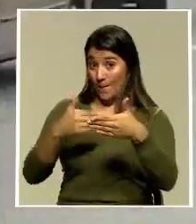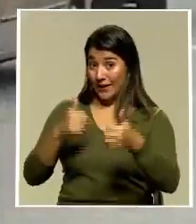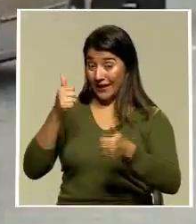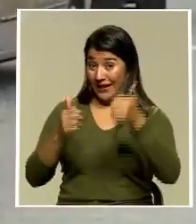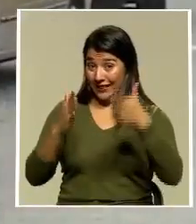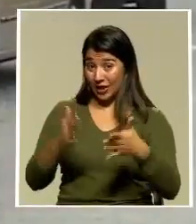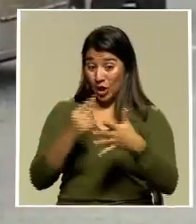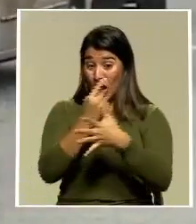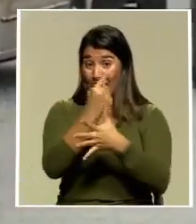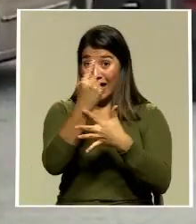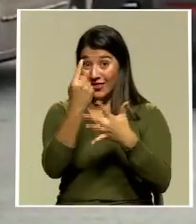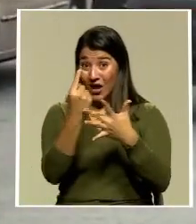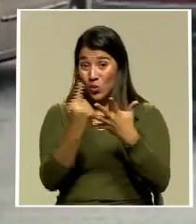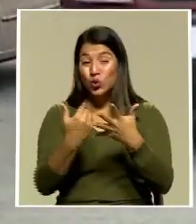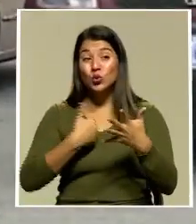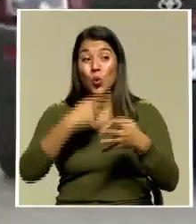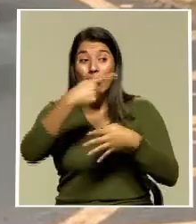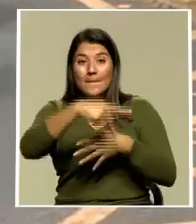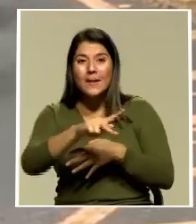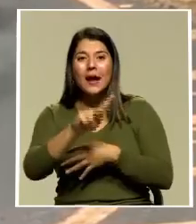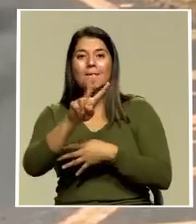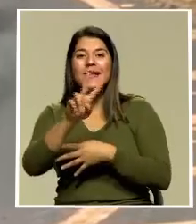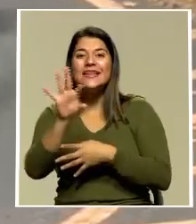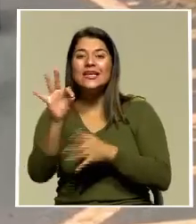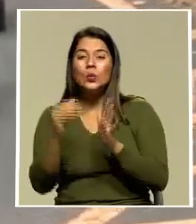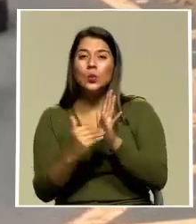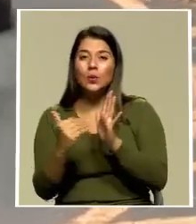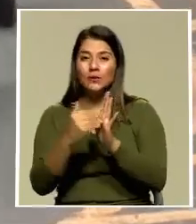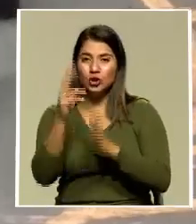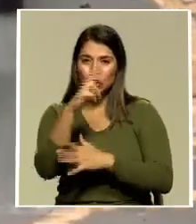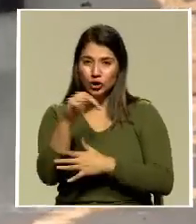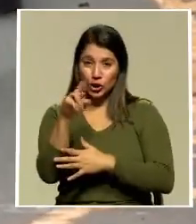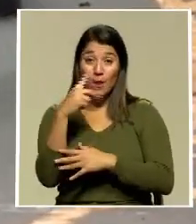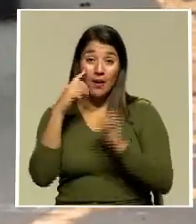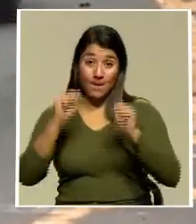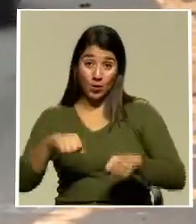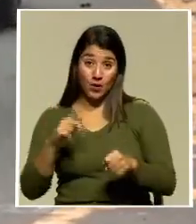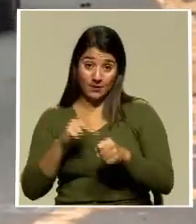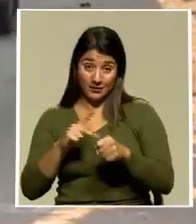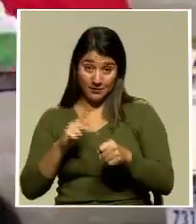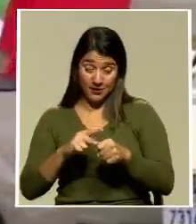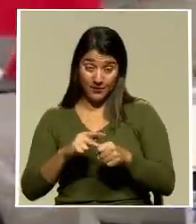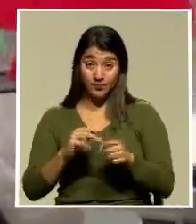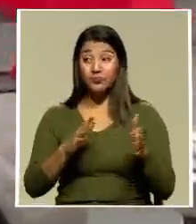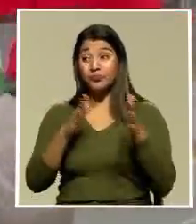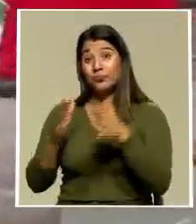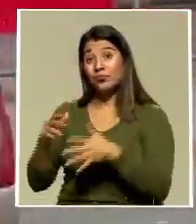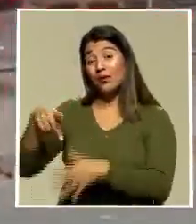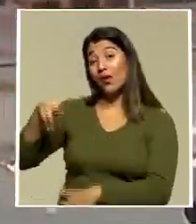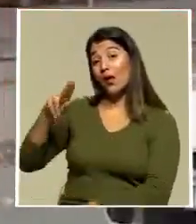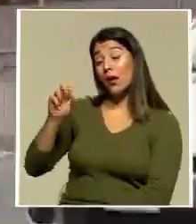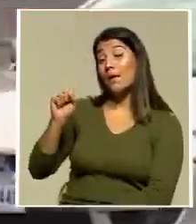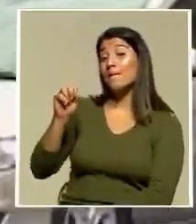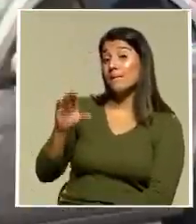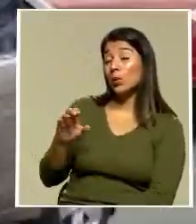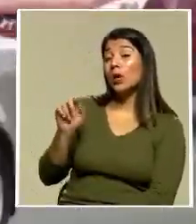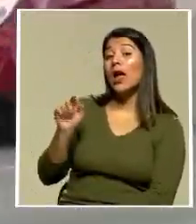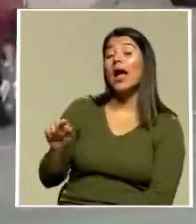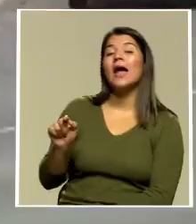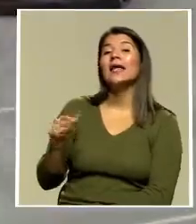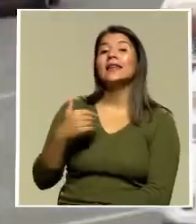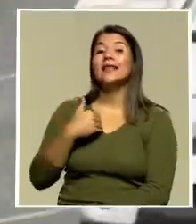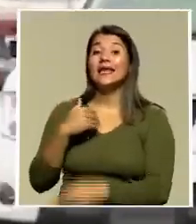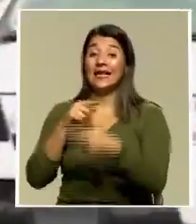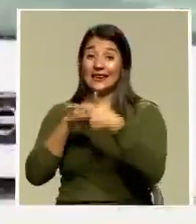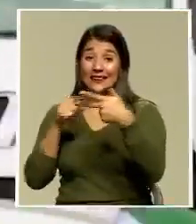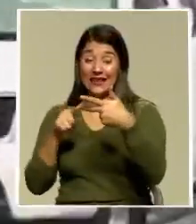cancelar 29 millones de colones para poder tener esta posibilidad. Mientras que en el Partido Unidad Social Cristiana